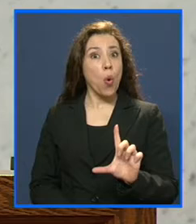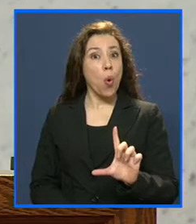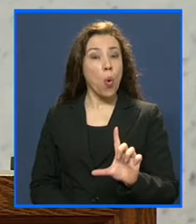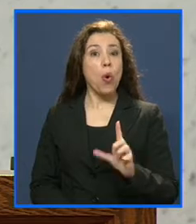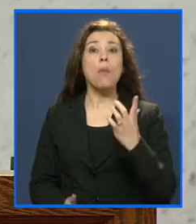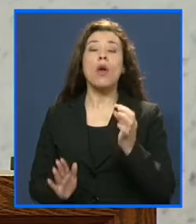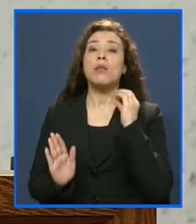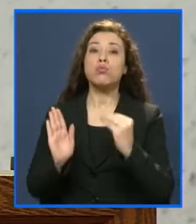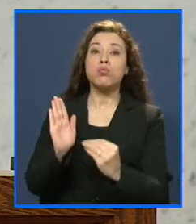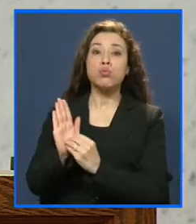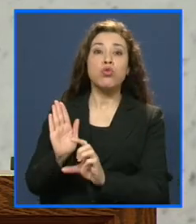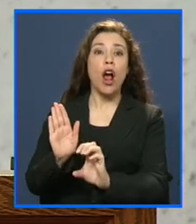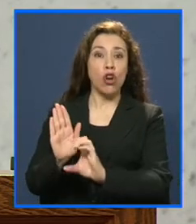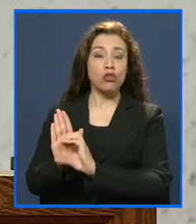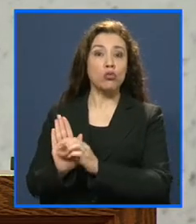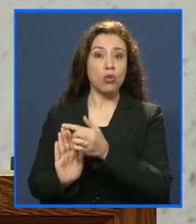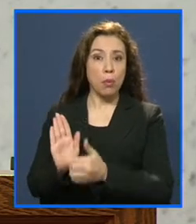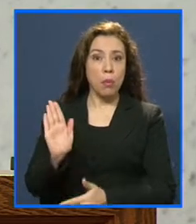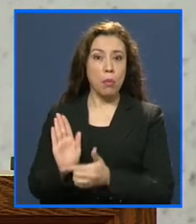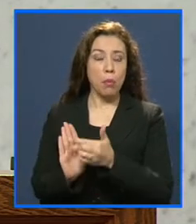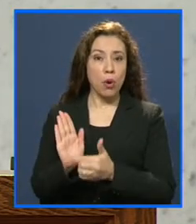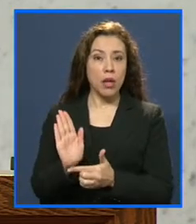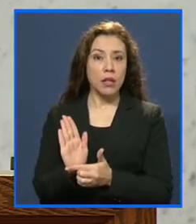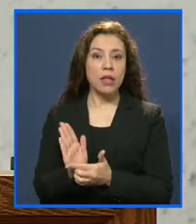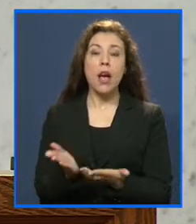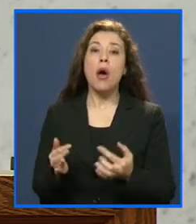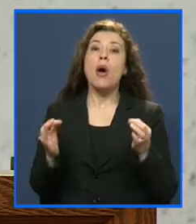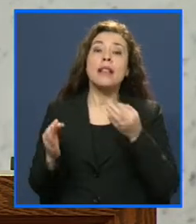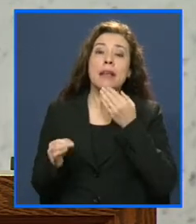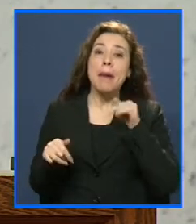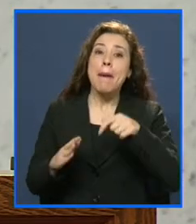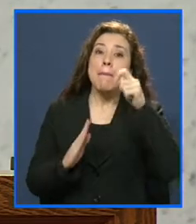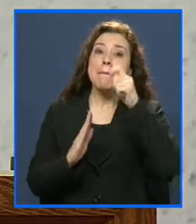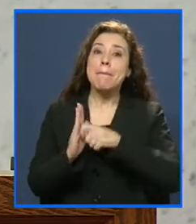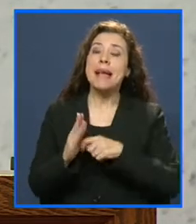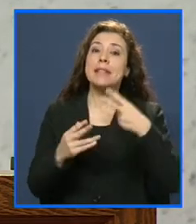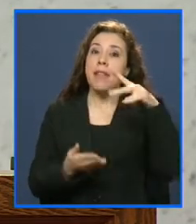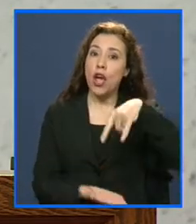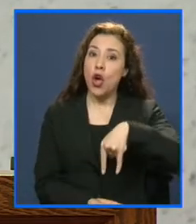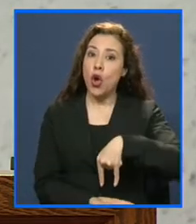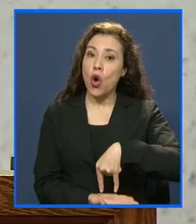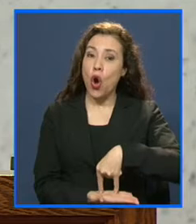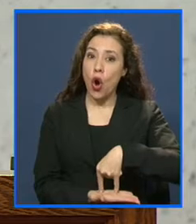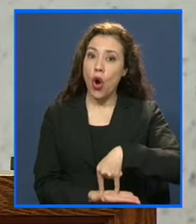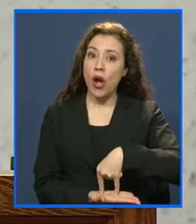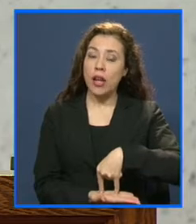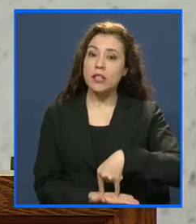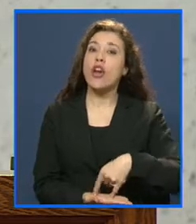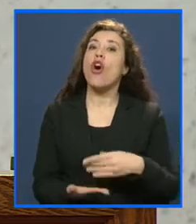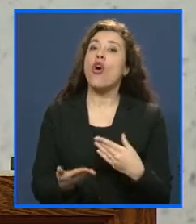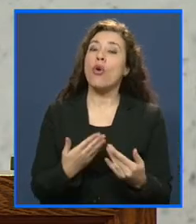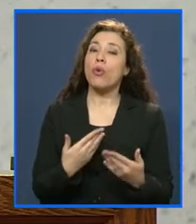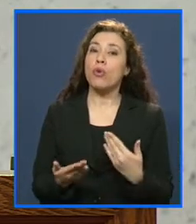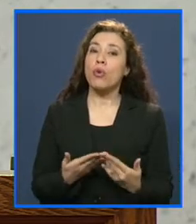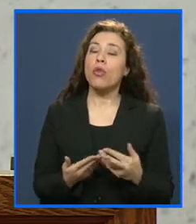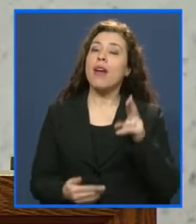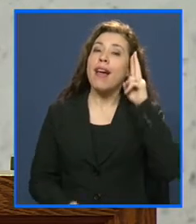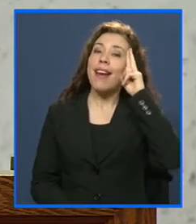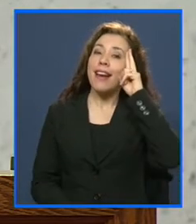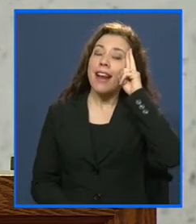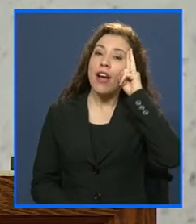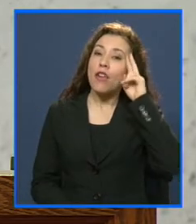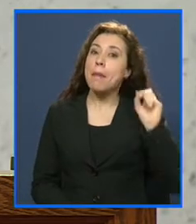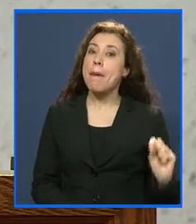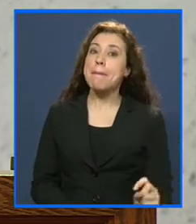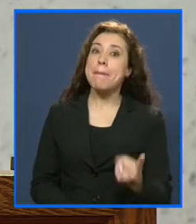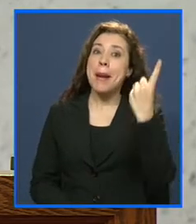así se ha establecido constitucionalmente y porque este es también el mes del congreso nacional en el cual recordamos aquí el